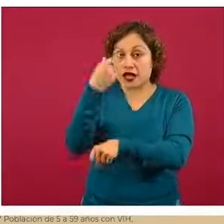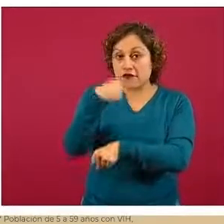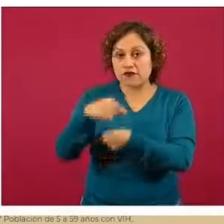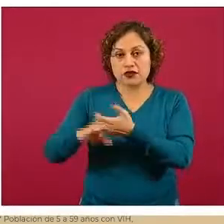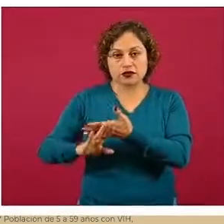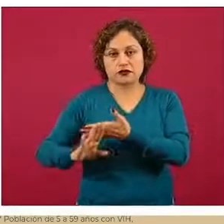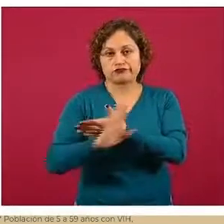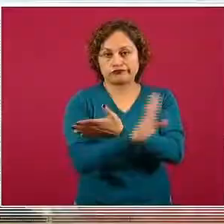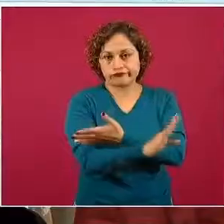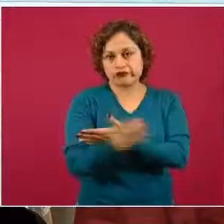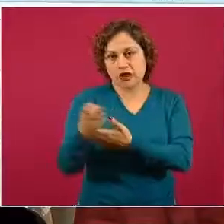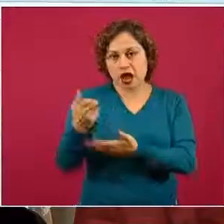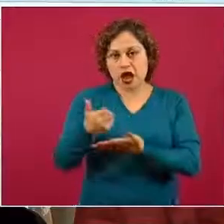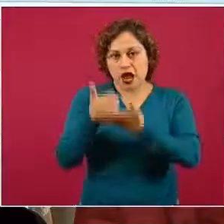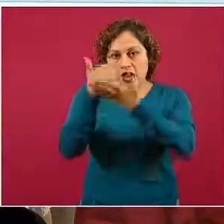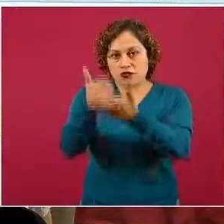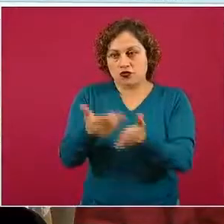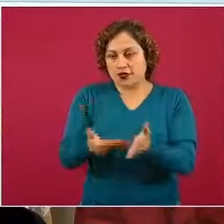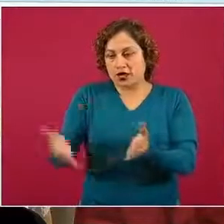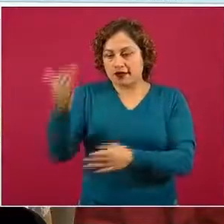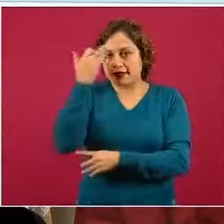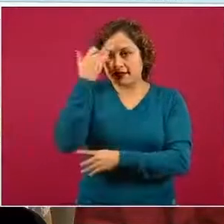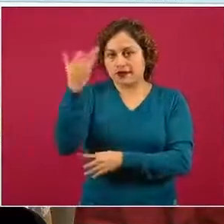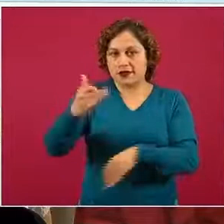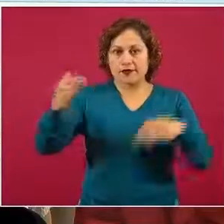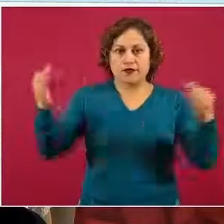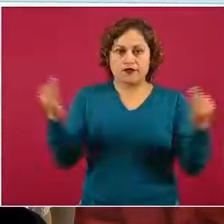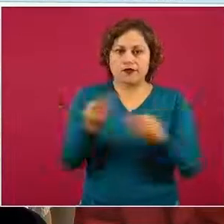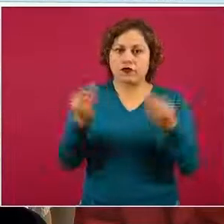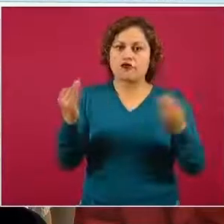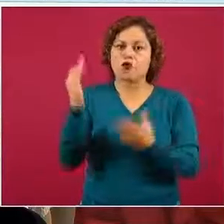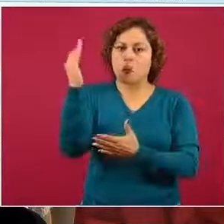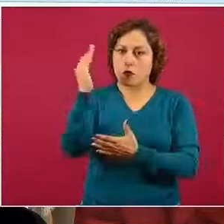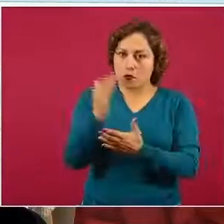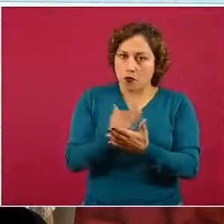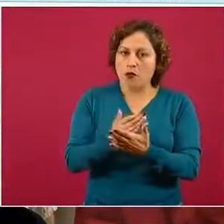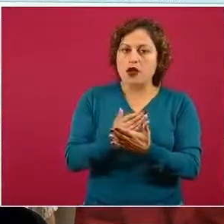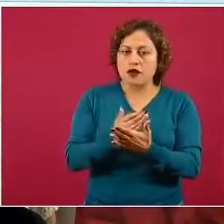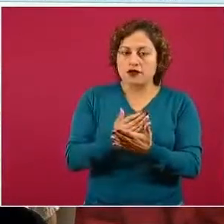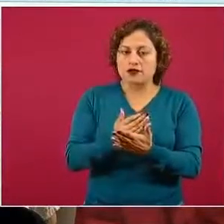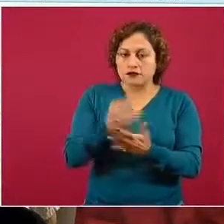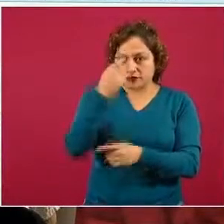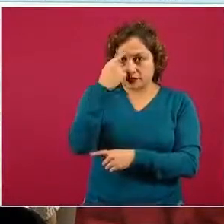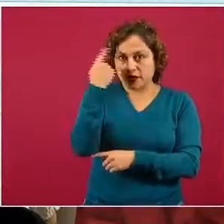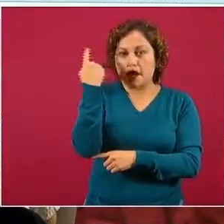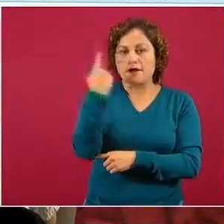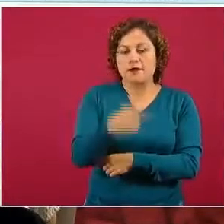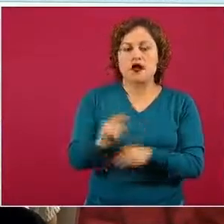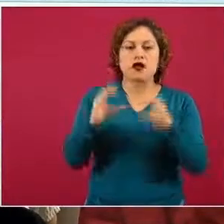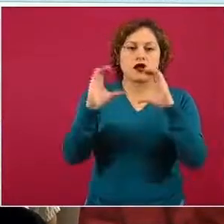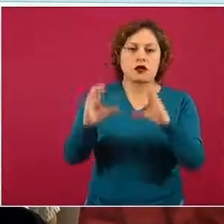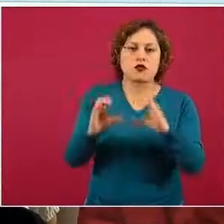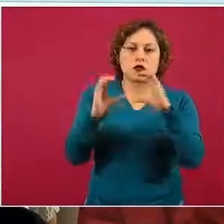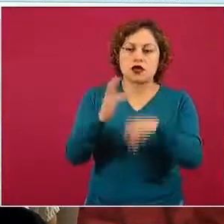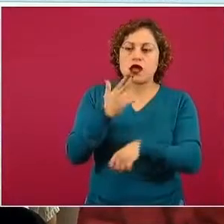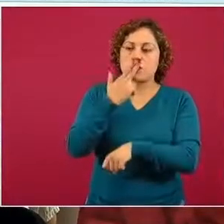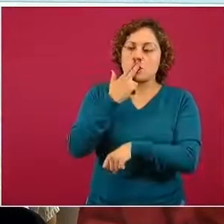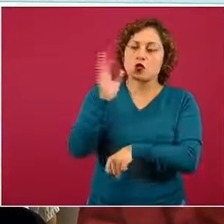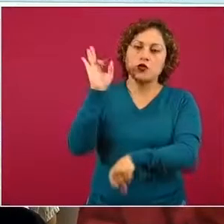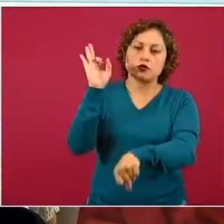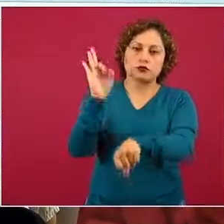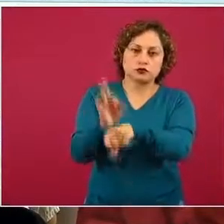pudieran tener durante la temporada invernal de manera grave y de manera lógicamente de generar un riesgo de complicaciones